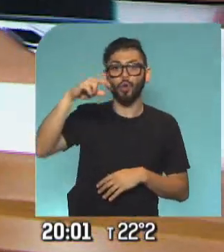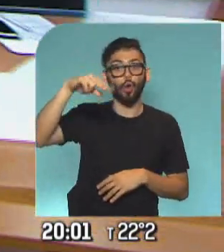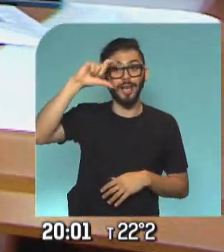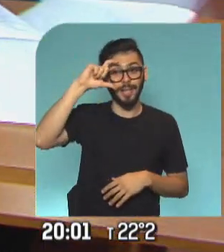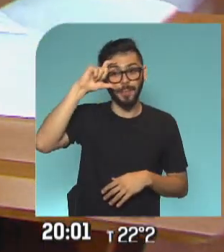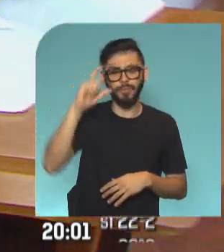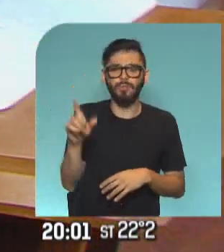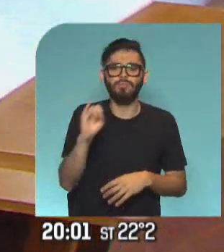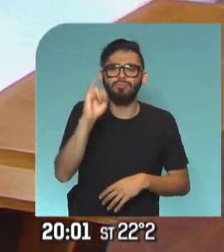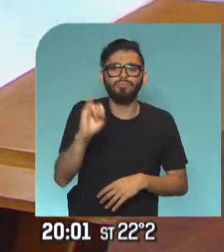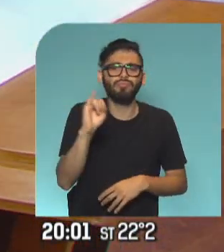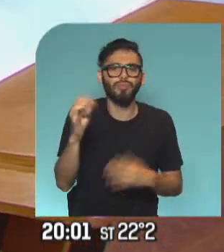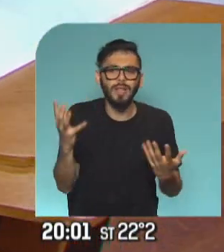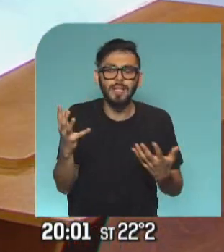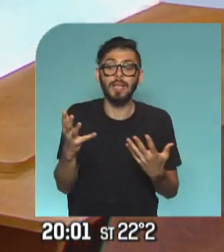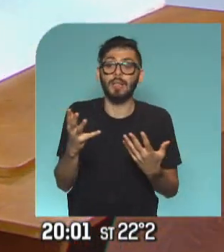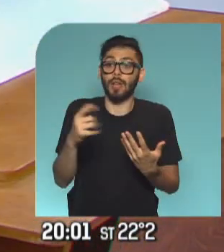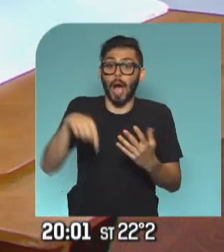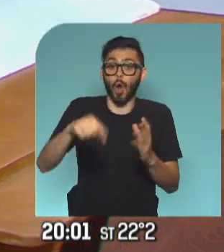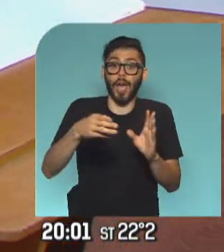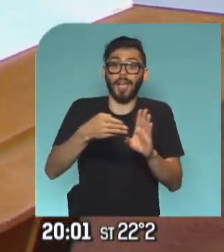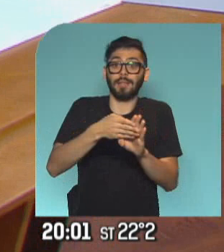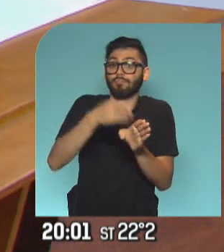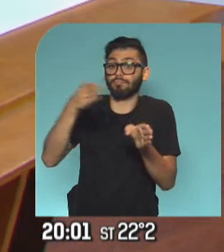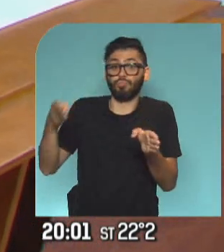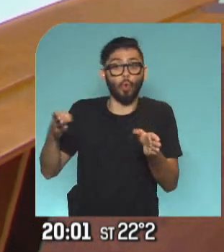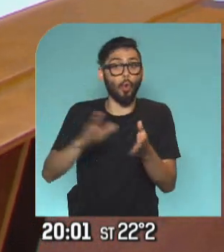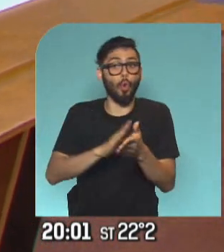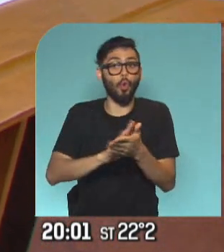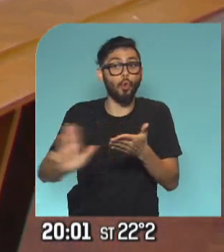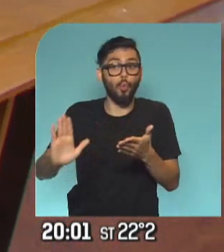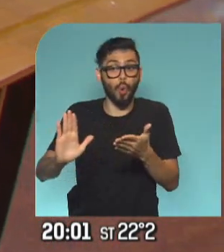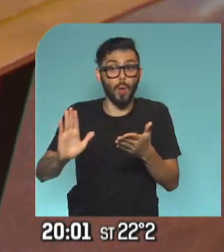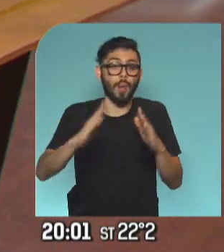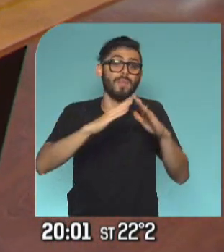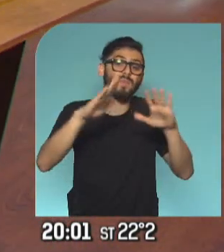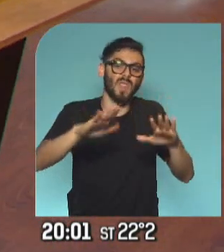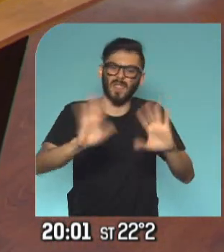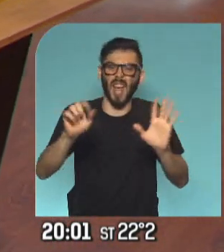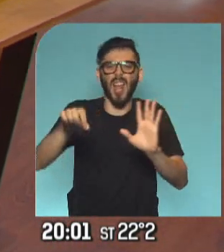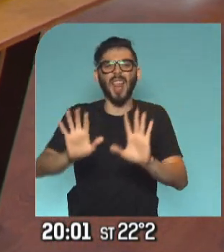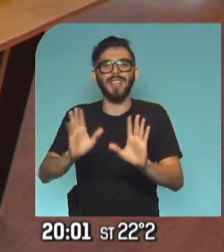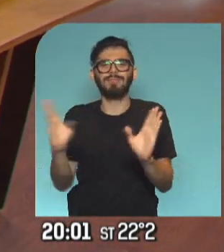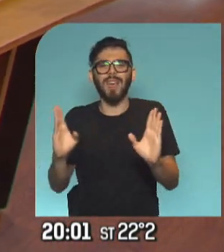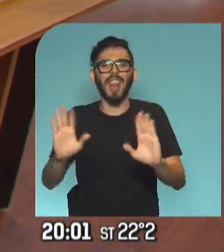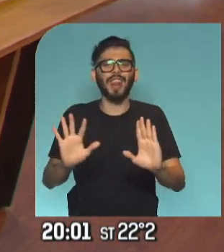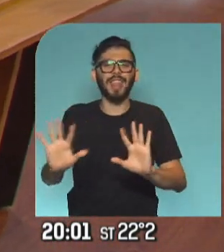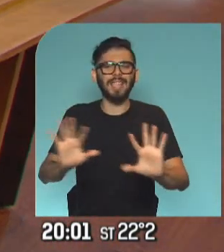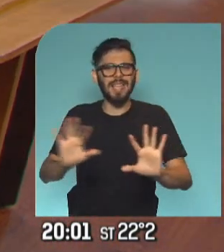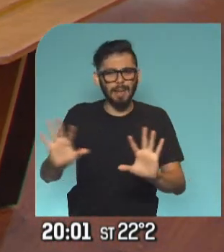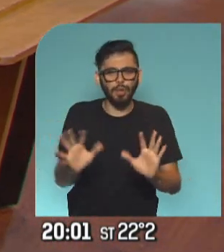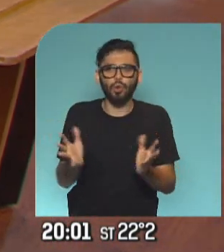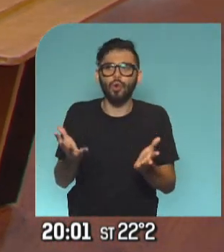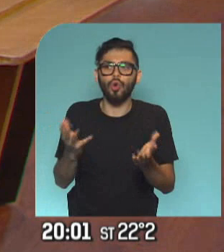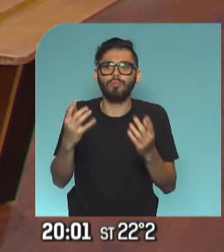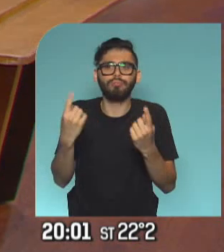cosas, de los recaudos que hay que tener en una nueva etapa de este aislamiento, ahora distanciamiento. Hablando de etapa, distanciamiento, anuncios,